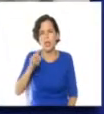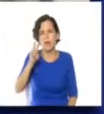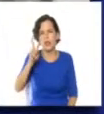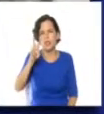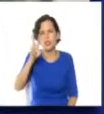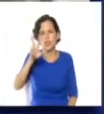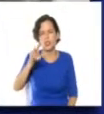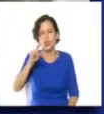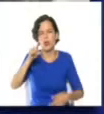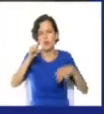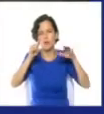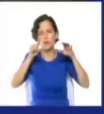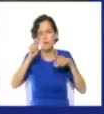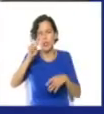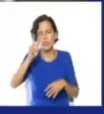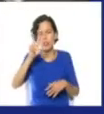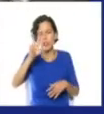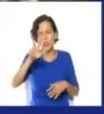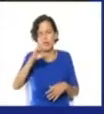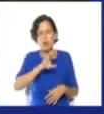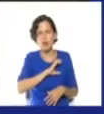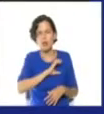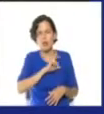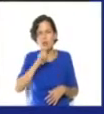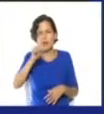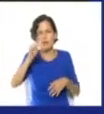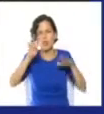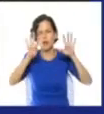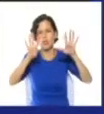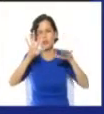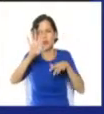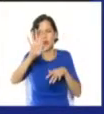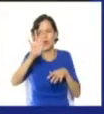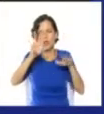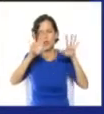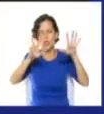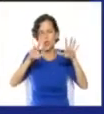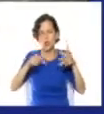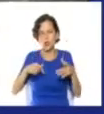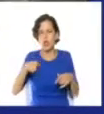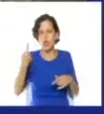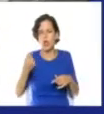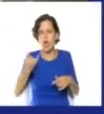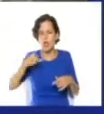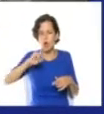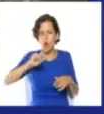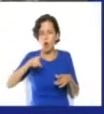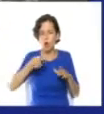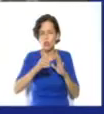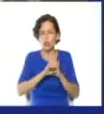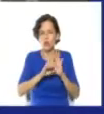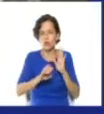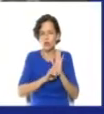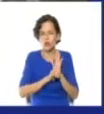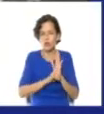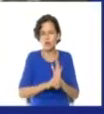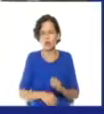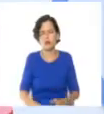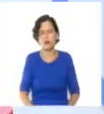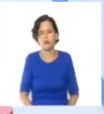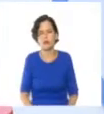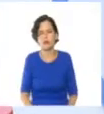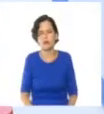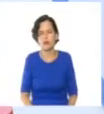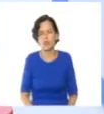1958, surge un nuevo texto constitucional y es desarrollado por Rómulo